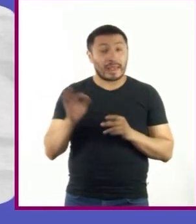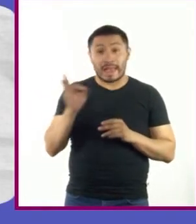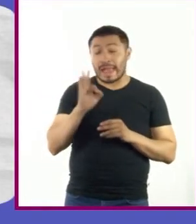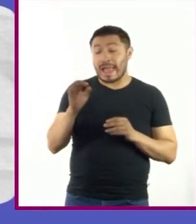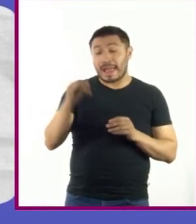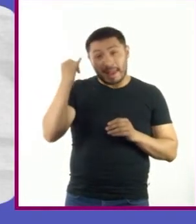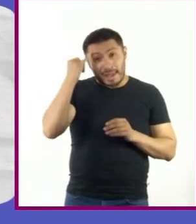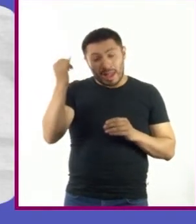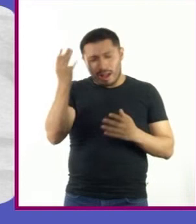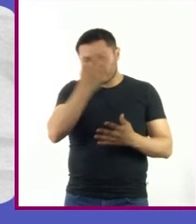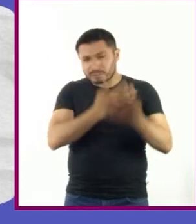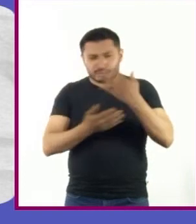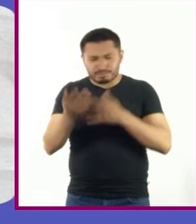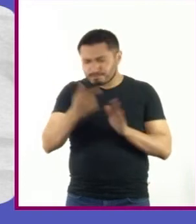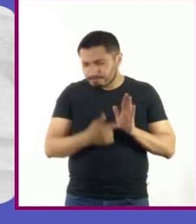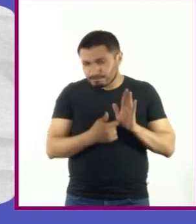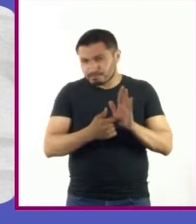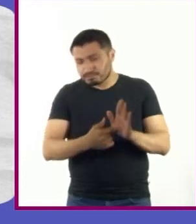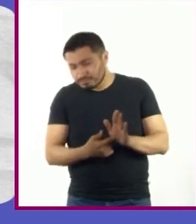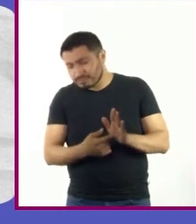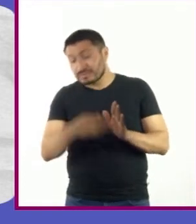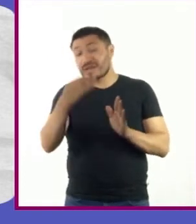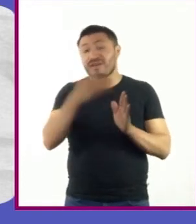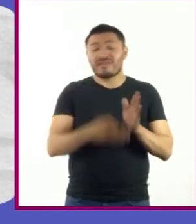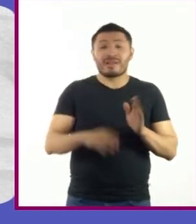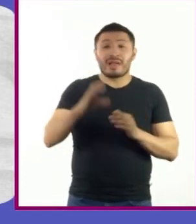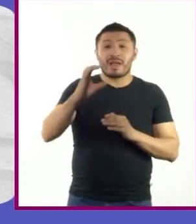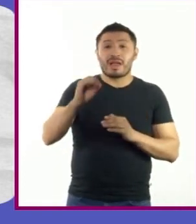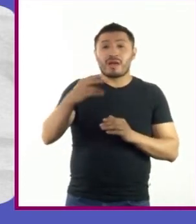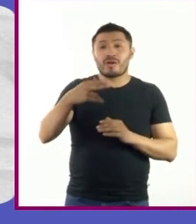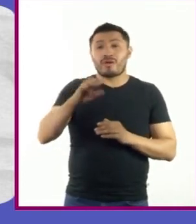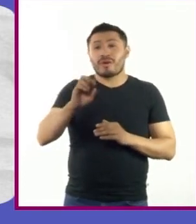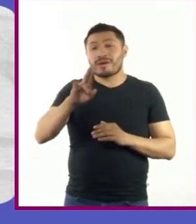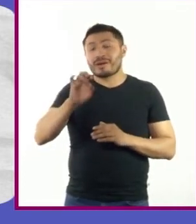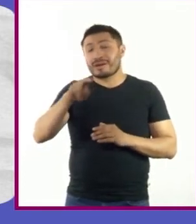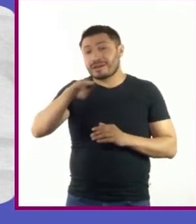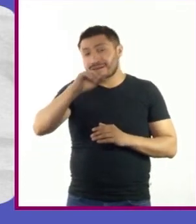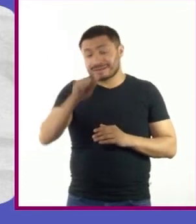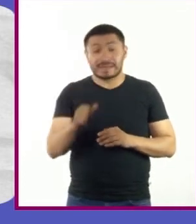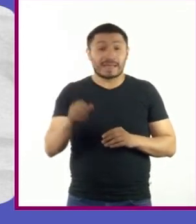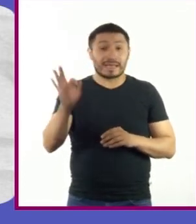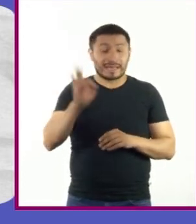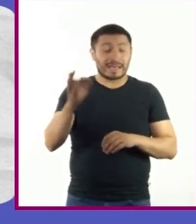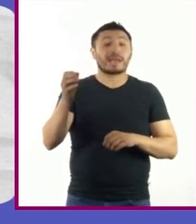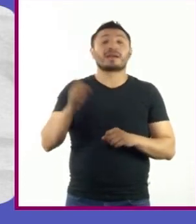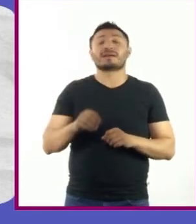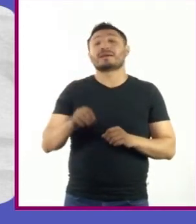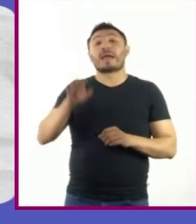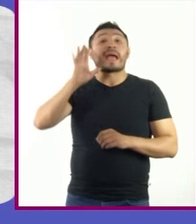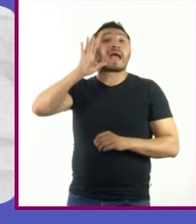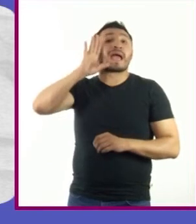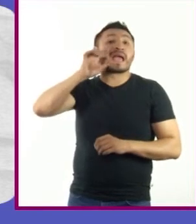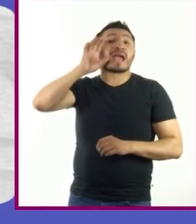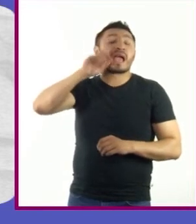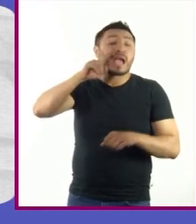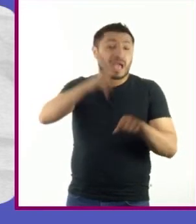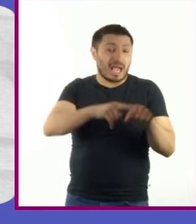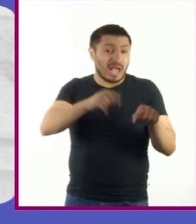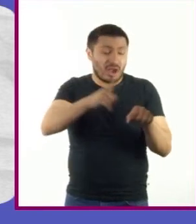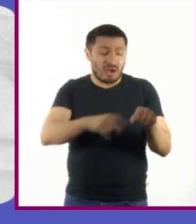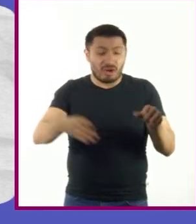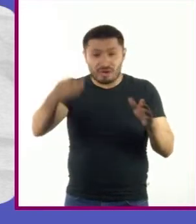ideas confusas, es decir, la falta de coherencia. En naranja se podrían marcar las faltas